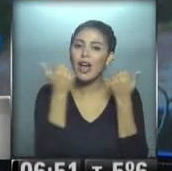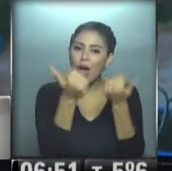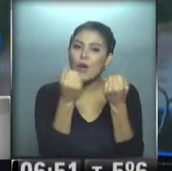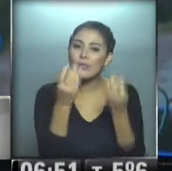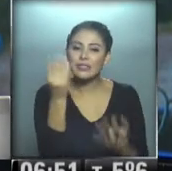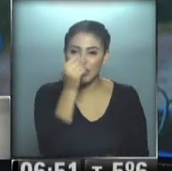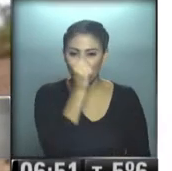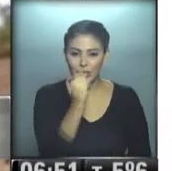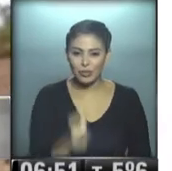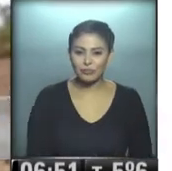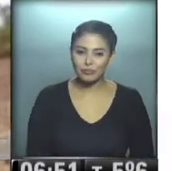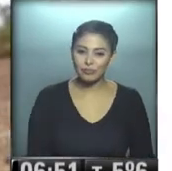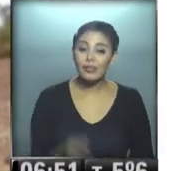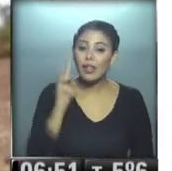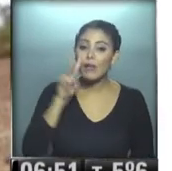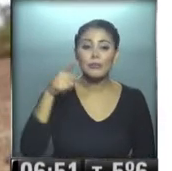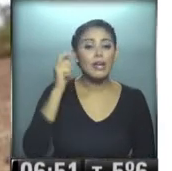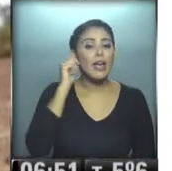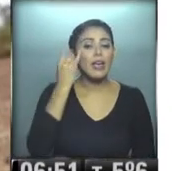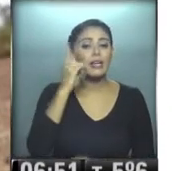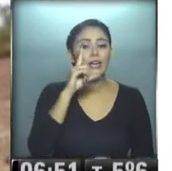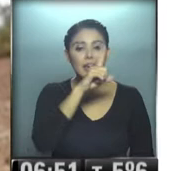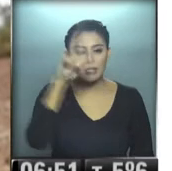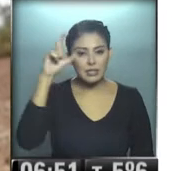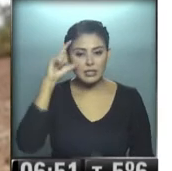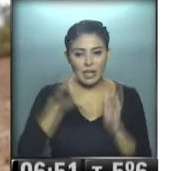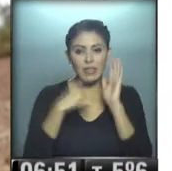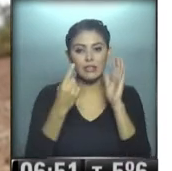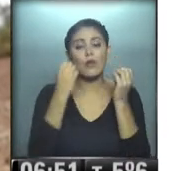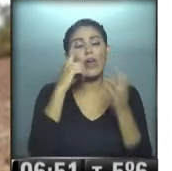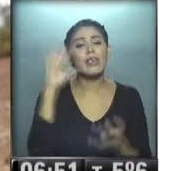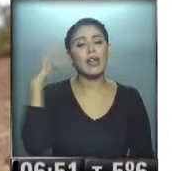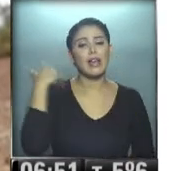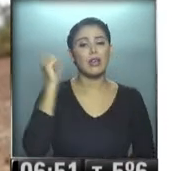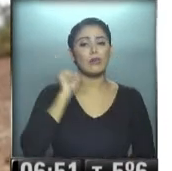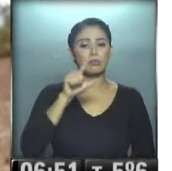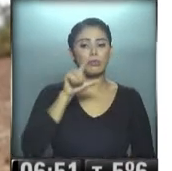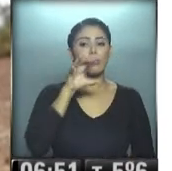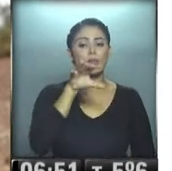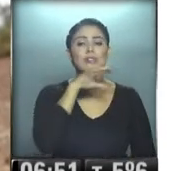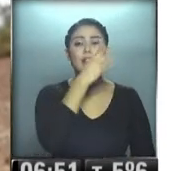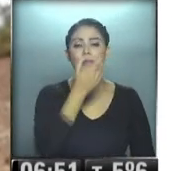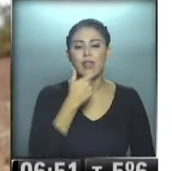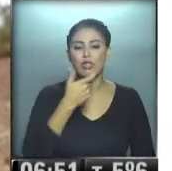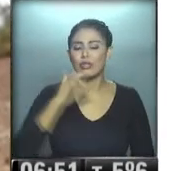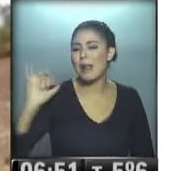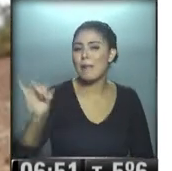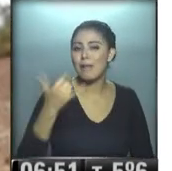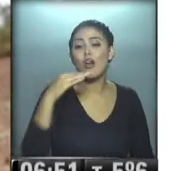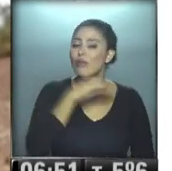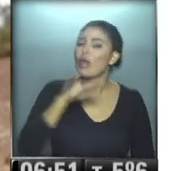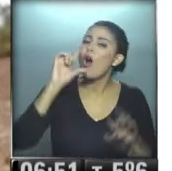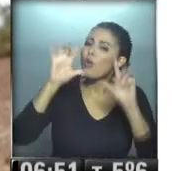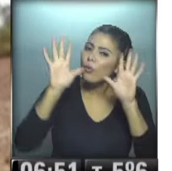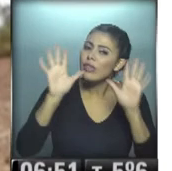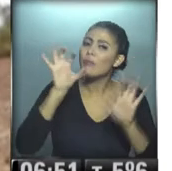semana. Ahí está Guille Corales, dice, buen día Nadia, soy de San Rafael Mendoza, la provincia del mejor vino, indudablemente. Bueno, ojo,